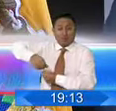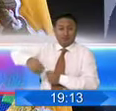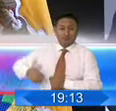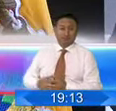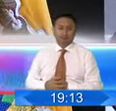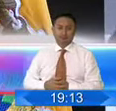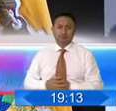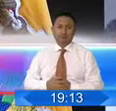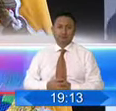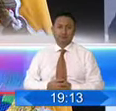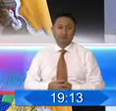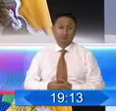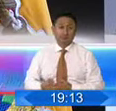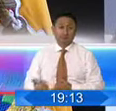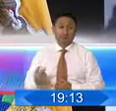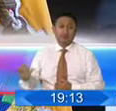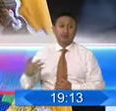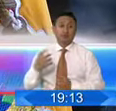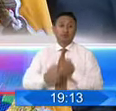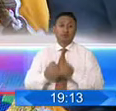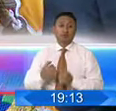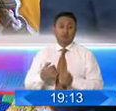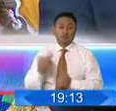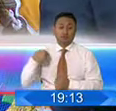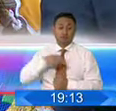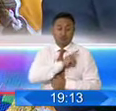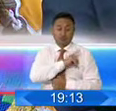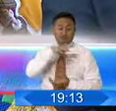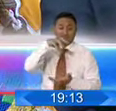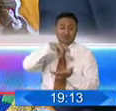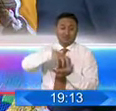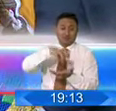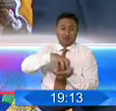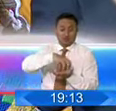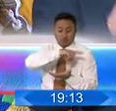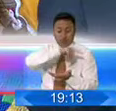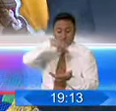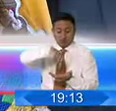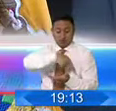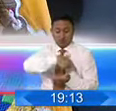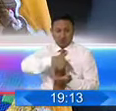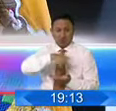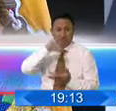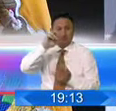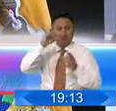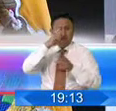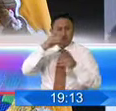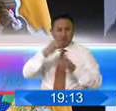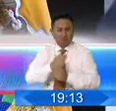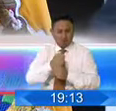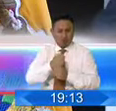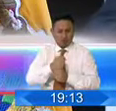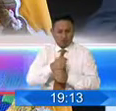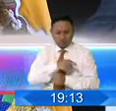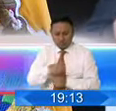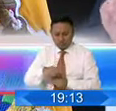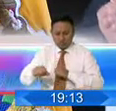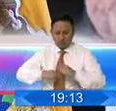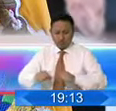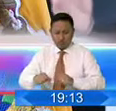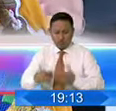ilícitas. Entonces, en esta problemática, a nosotros como Estado, desde el punto de vista de seguridad, nos interesa que las actividades